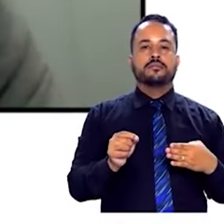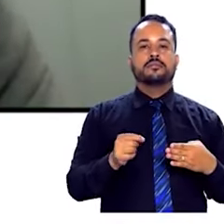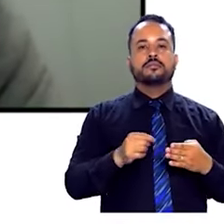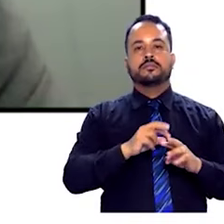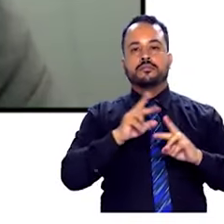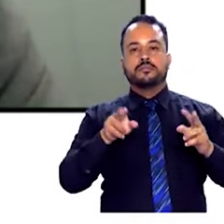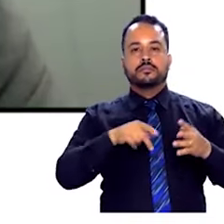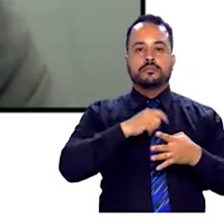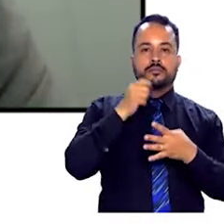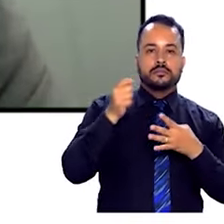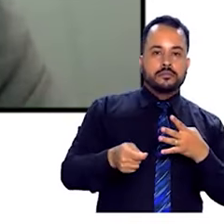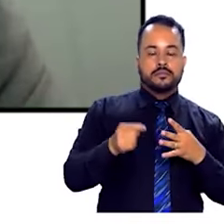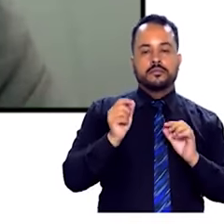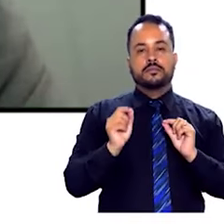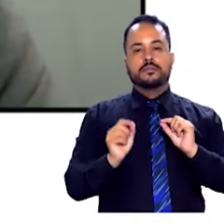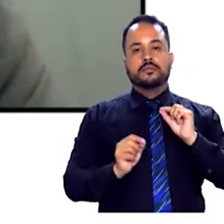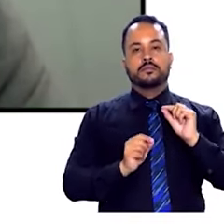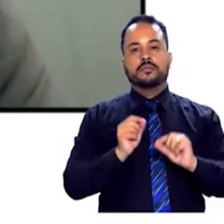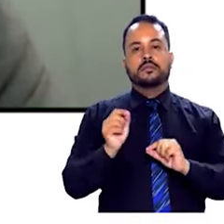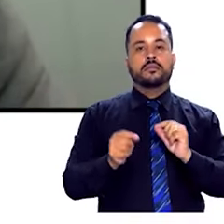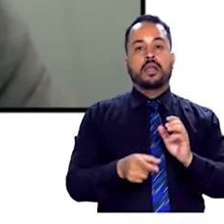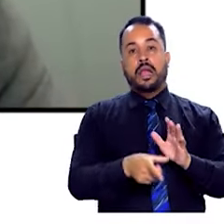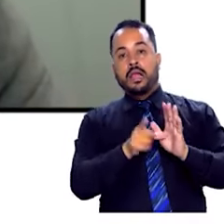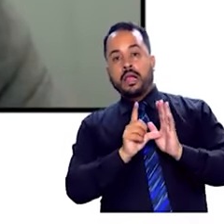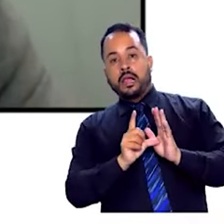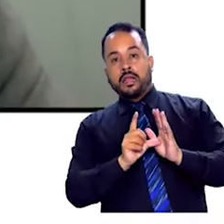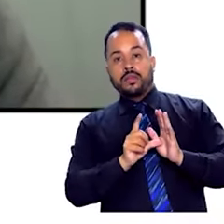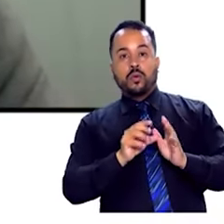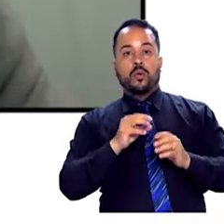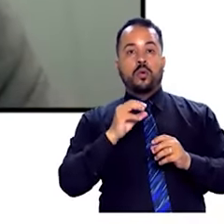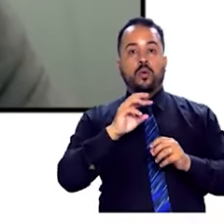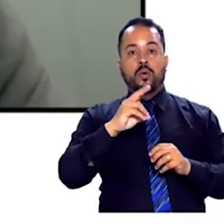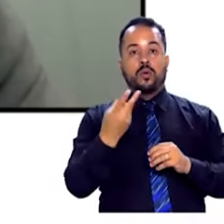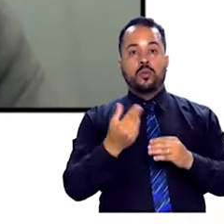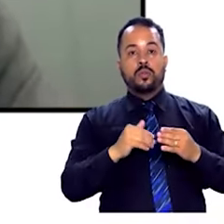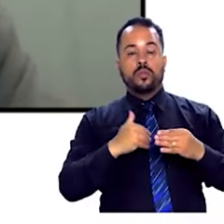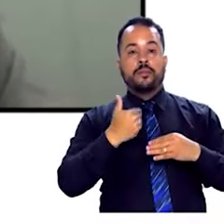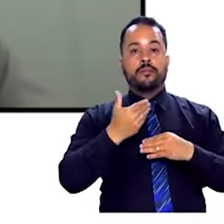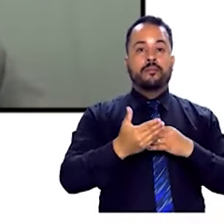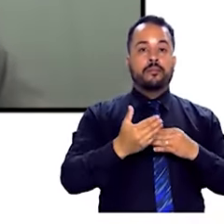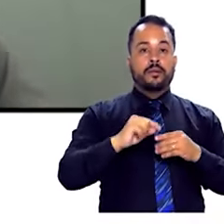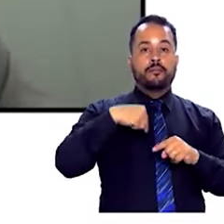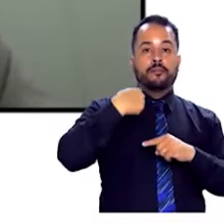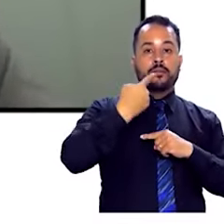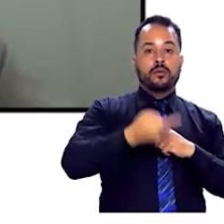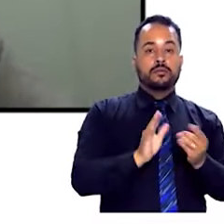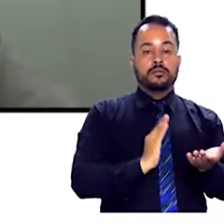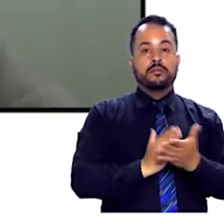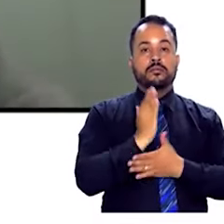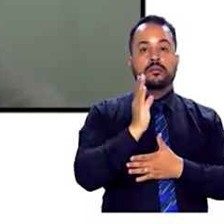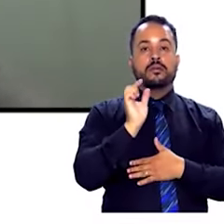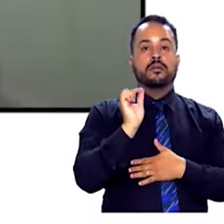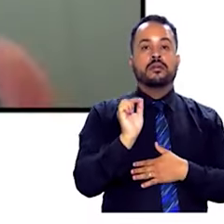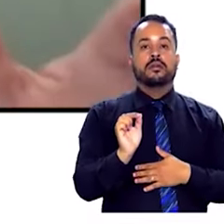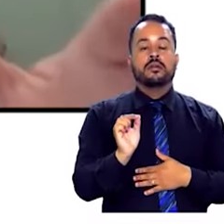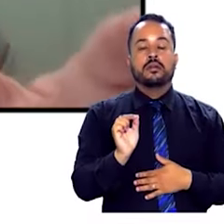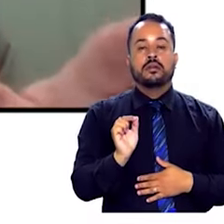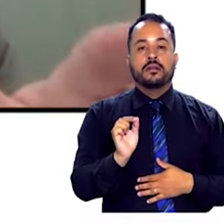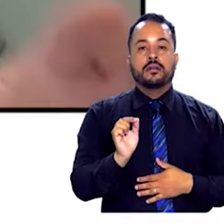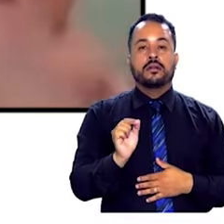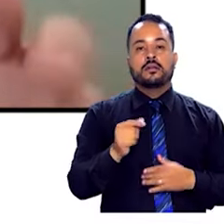después apr cri para res la trascendencia